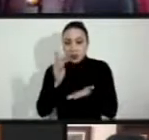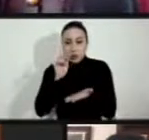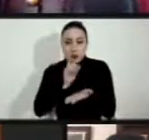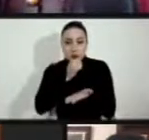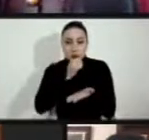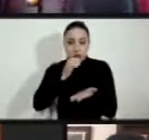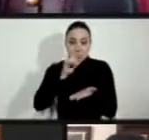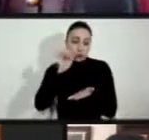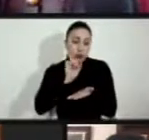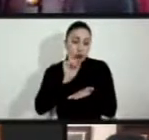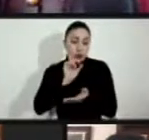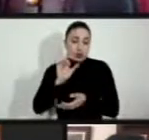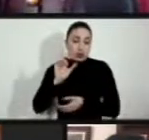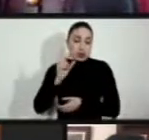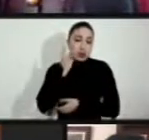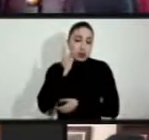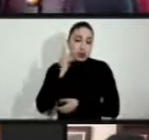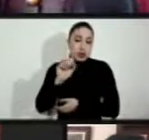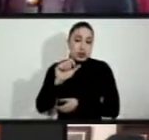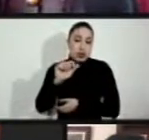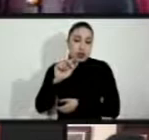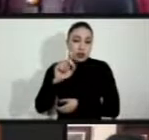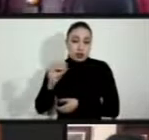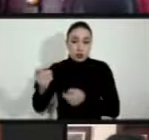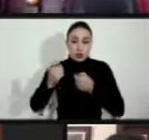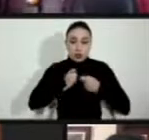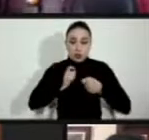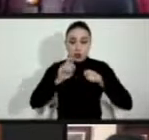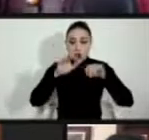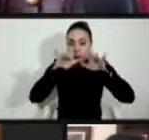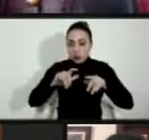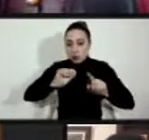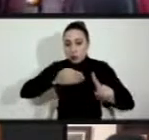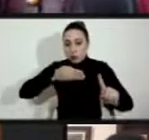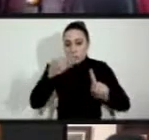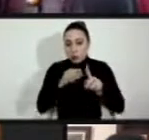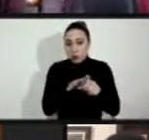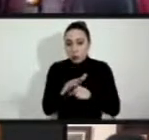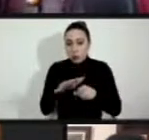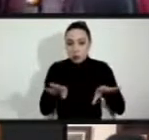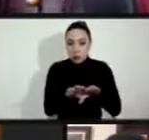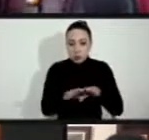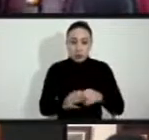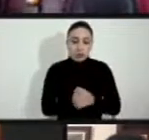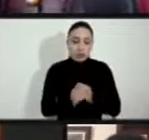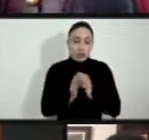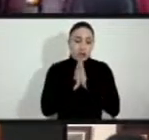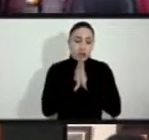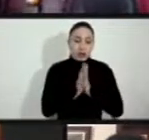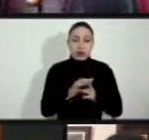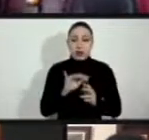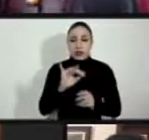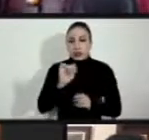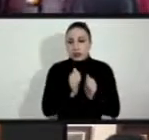haga llegar el resolutivo por escrito, ¿cómo quedaría? Claro que sí, diputada presidenta, gracias.